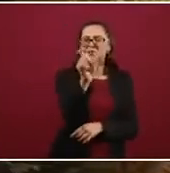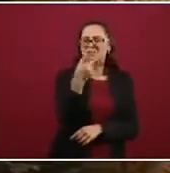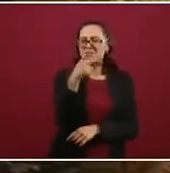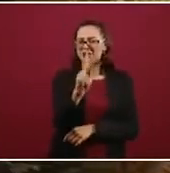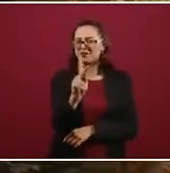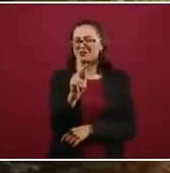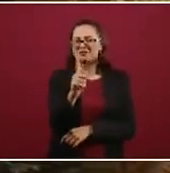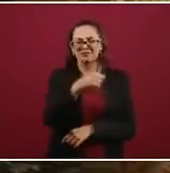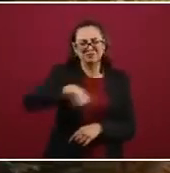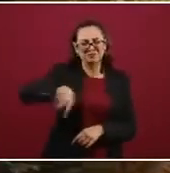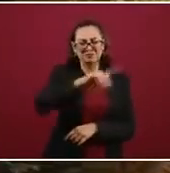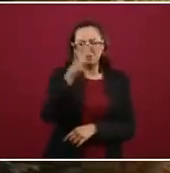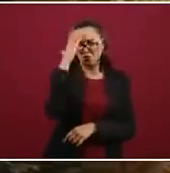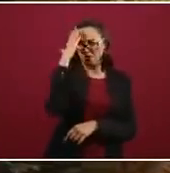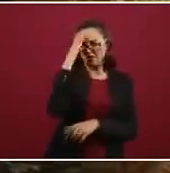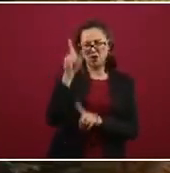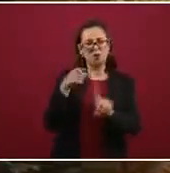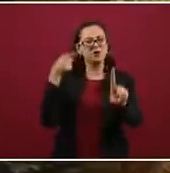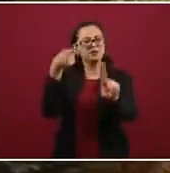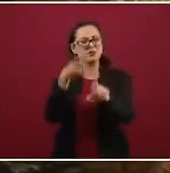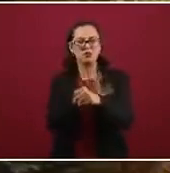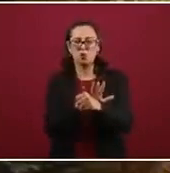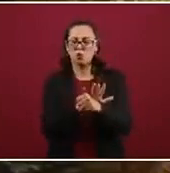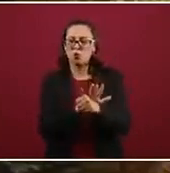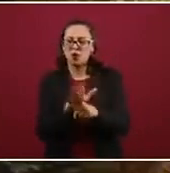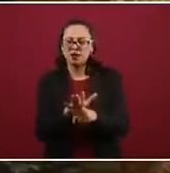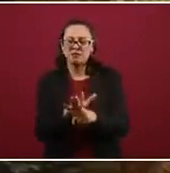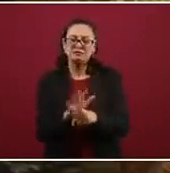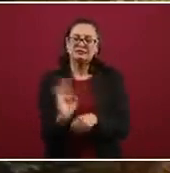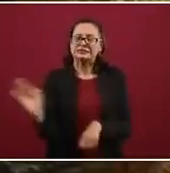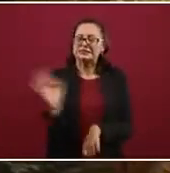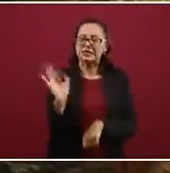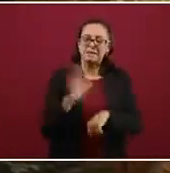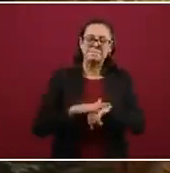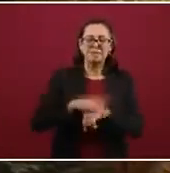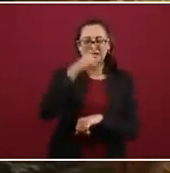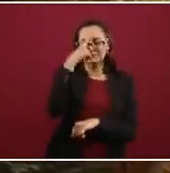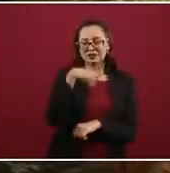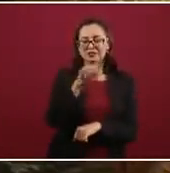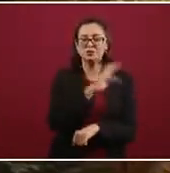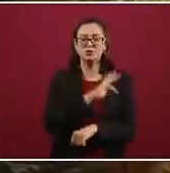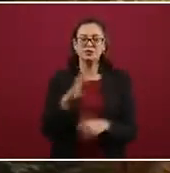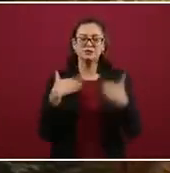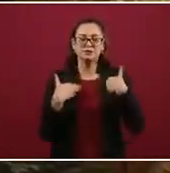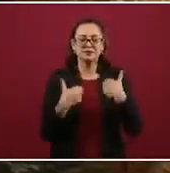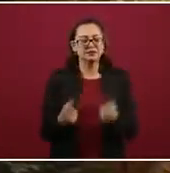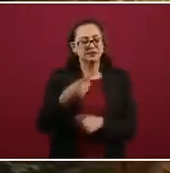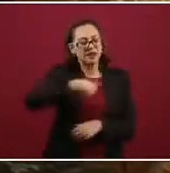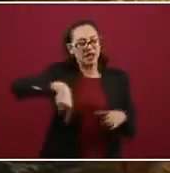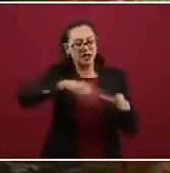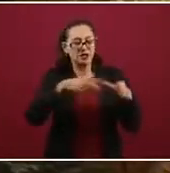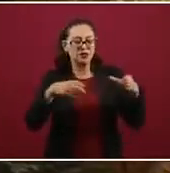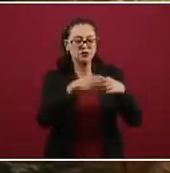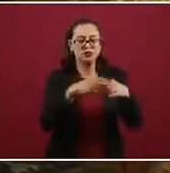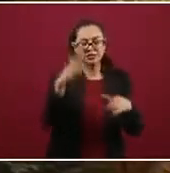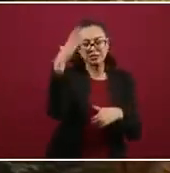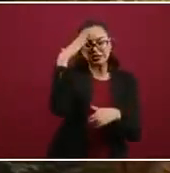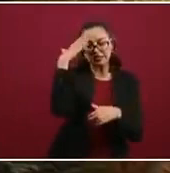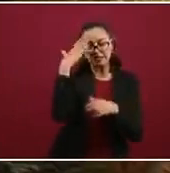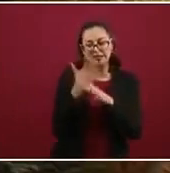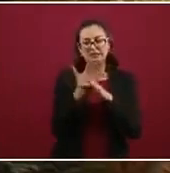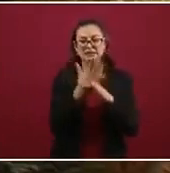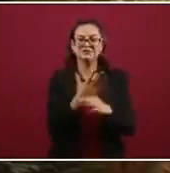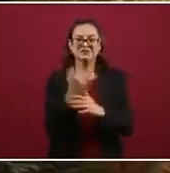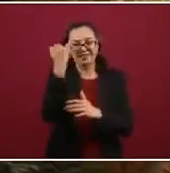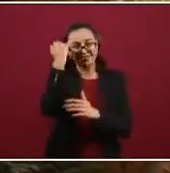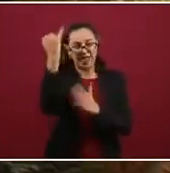los líderes del movimiento de la independencia? Tal vez la manera más sencilla de saber y entender que querían los líderes de este movimiento está en el